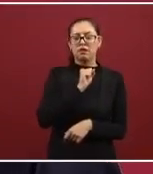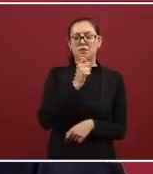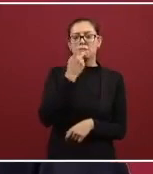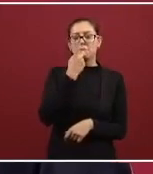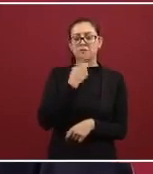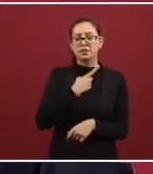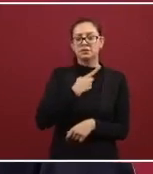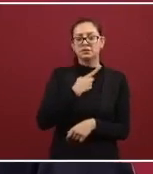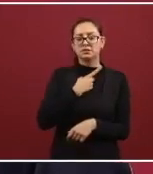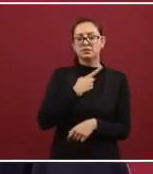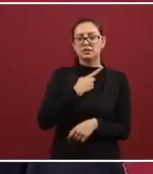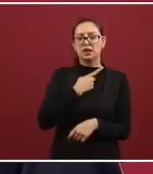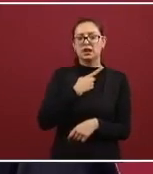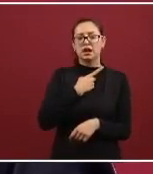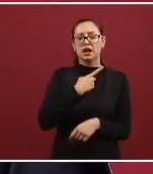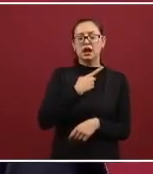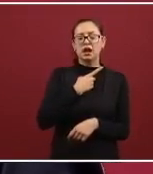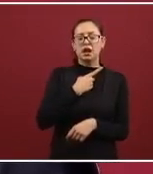que